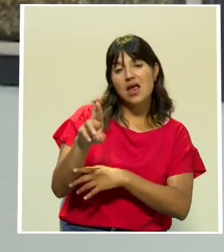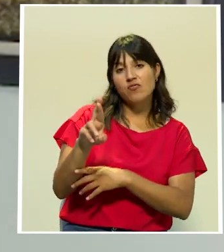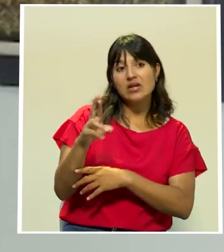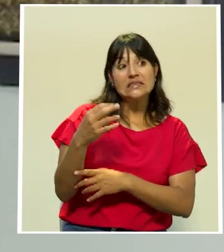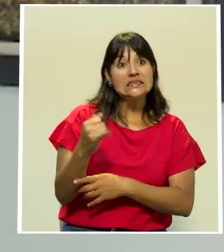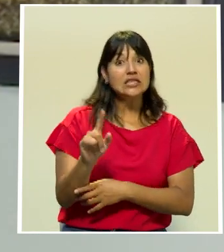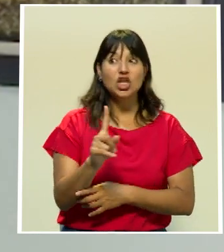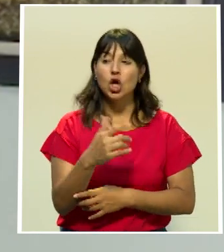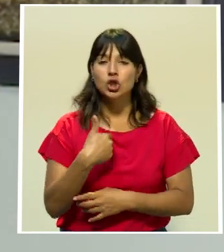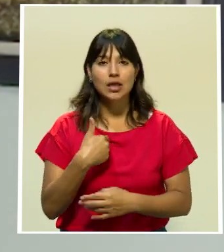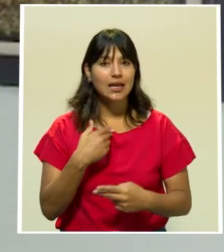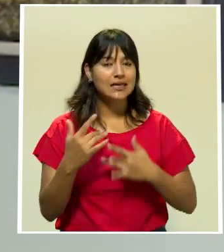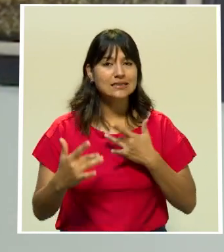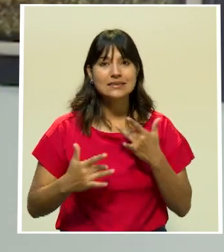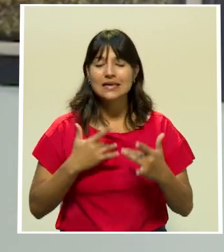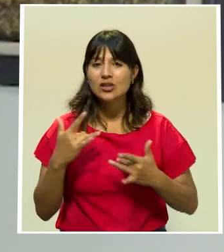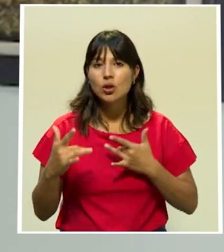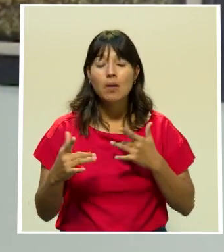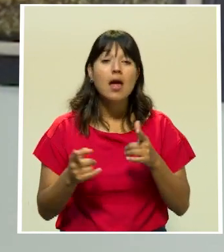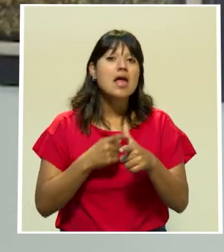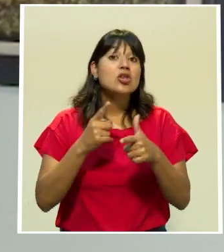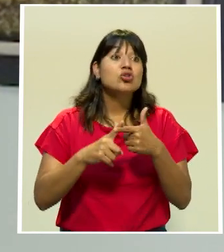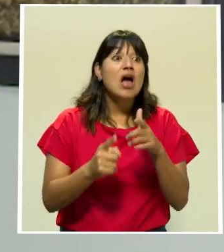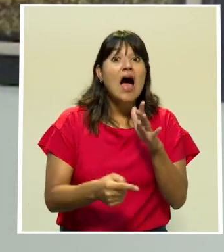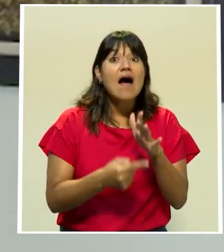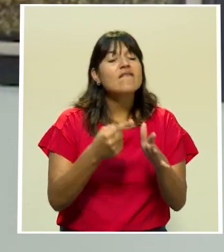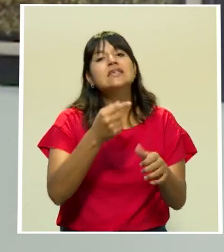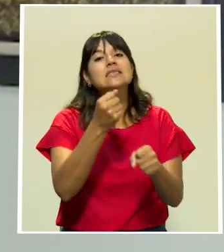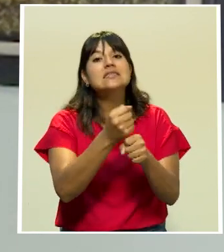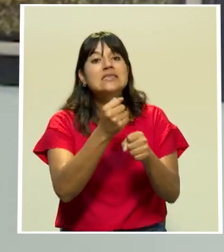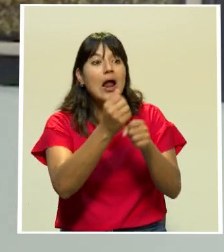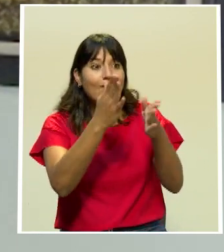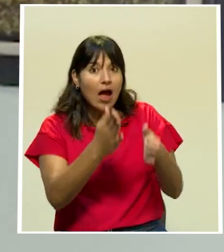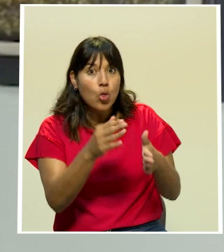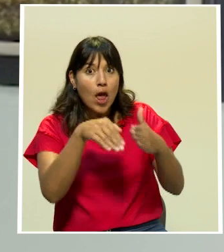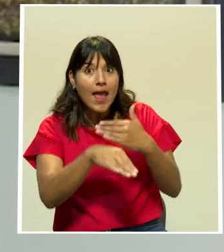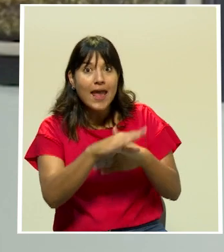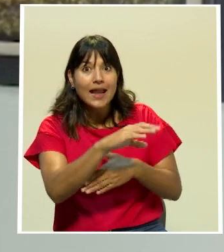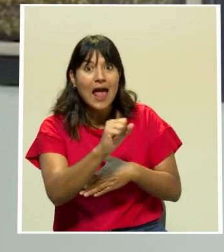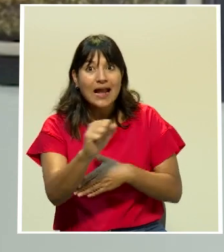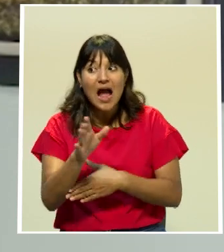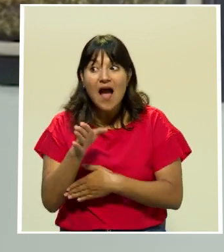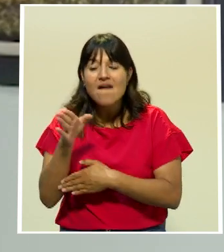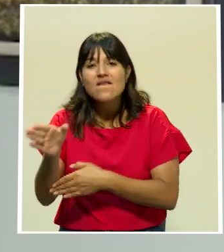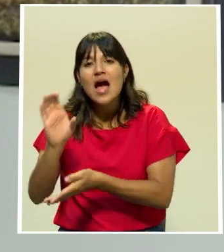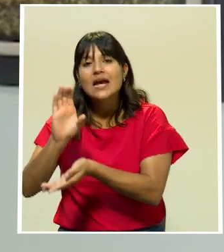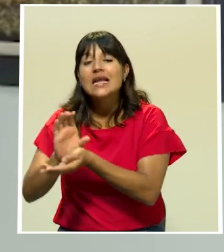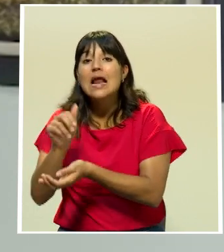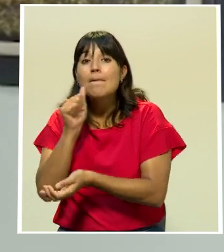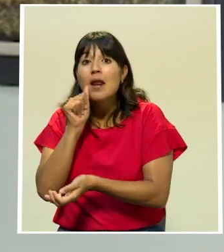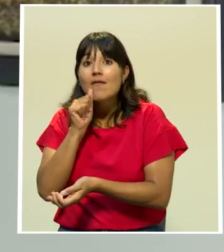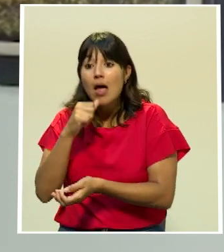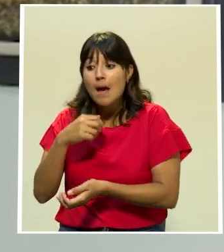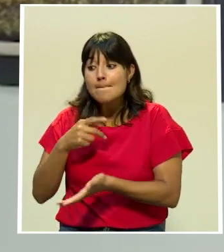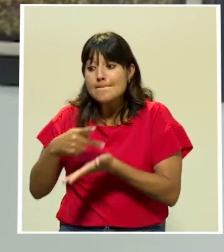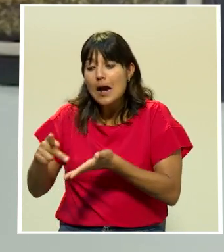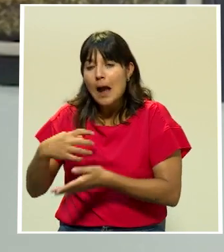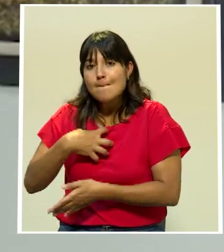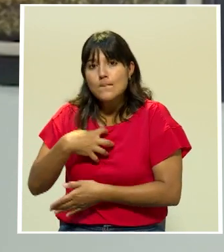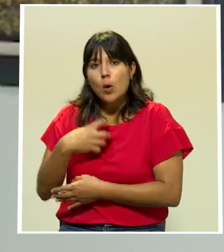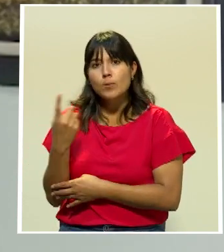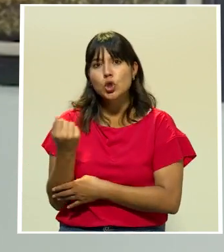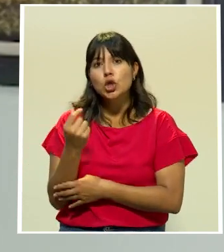síntomas, por lo que algunos recurren a consultorios privados pagando de su bolsillo porque se